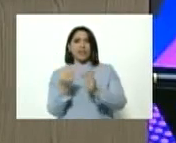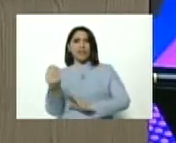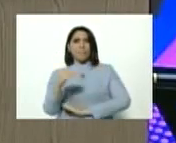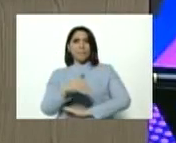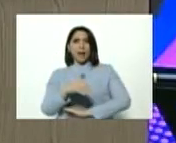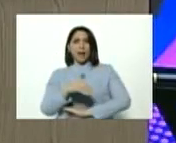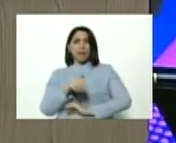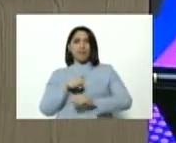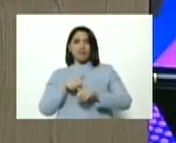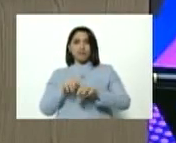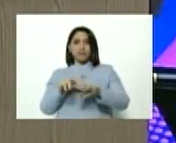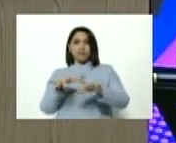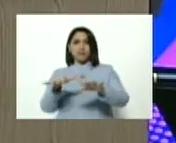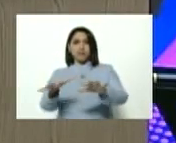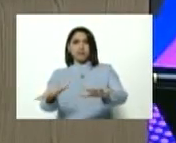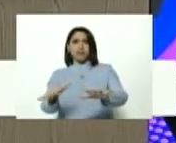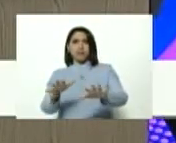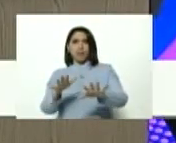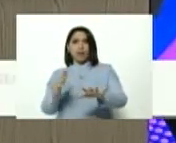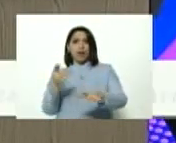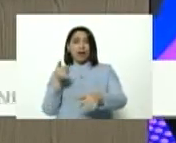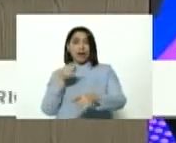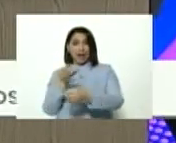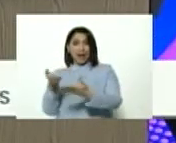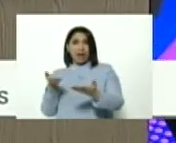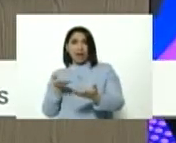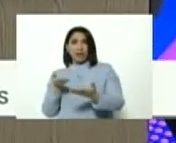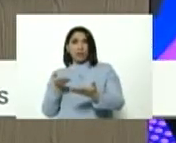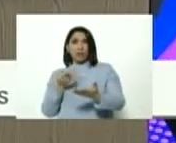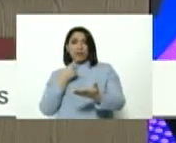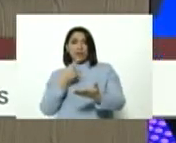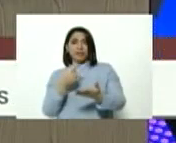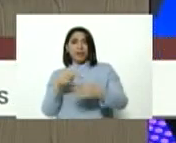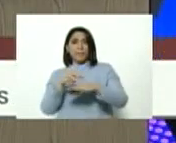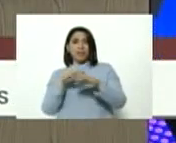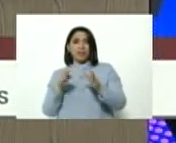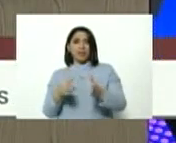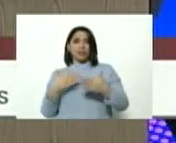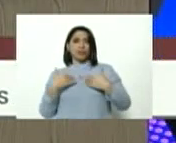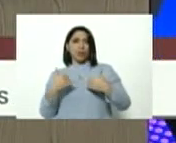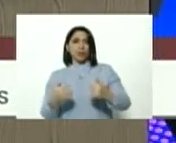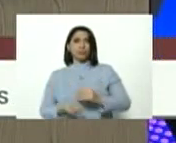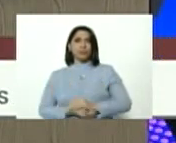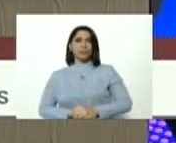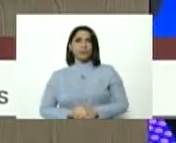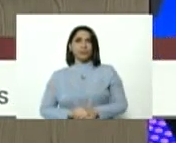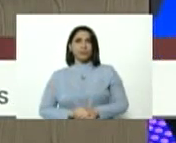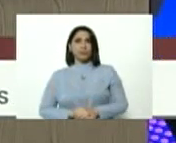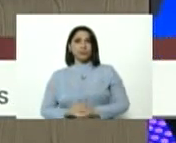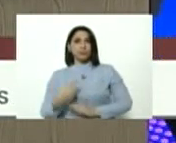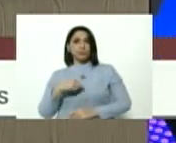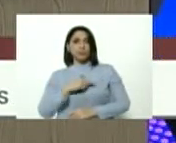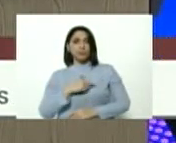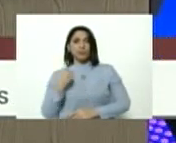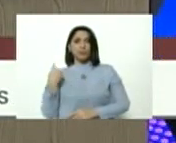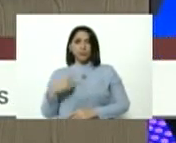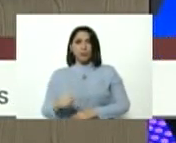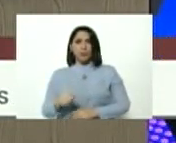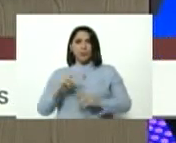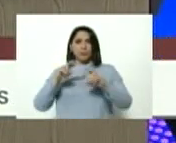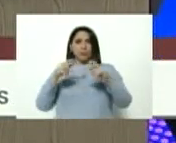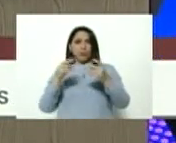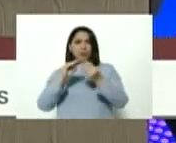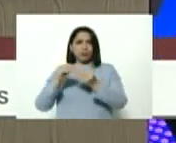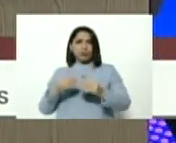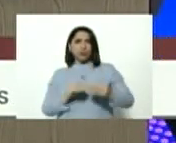infectados que aquellos que reportaba el Ministerio de Salud en Colombia. Entendemos que hubo una modificación de todos esos datos y